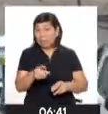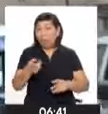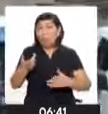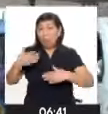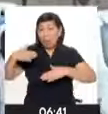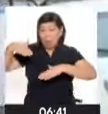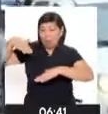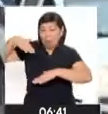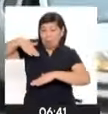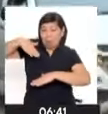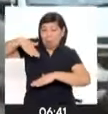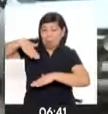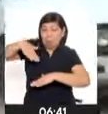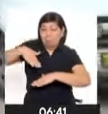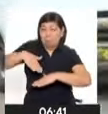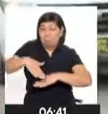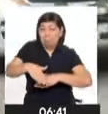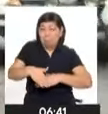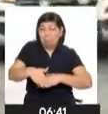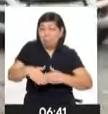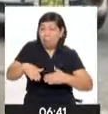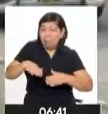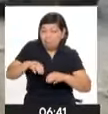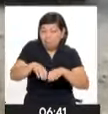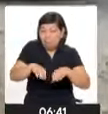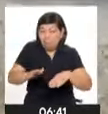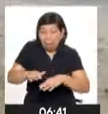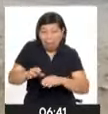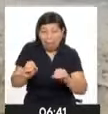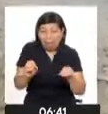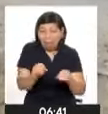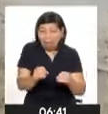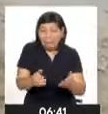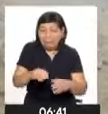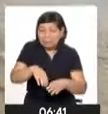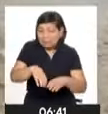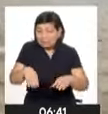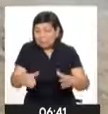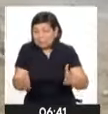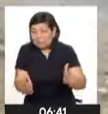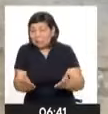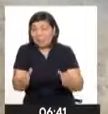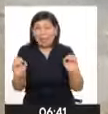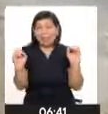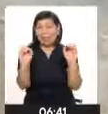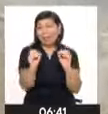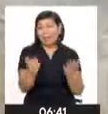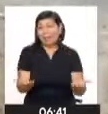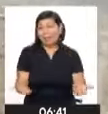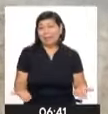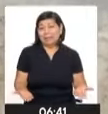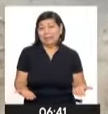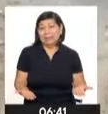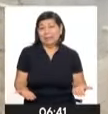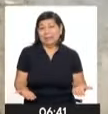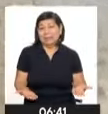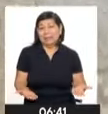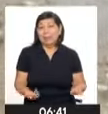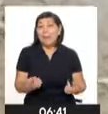empinada, Diana, en donde no hay pues un rompemuelle, donde no hay un badén que pueda quizás a